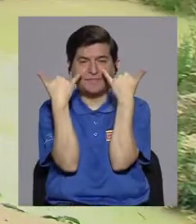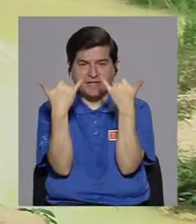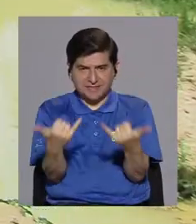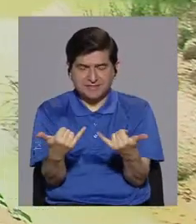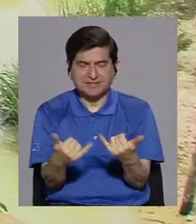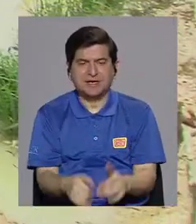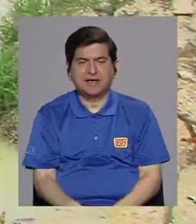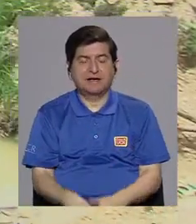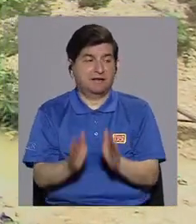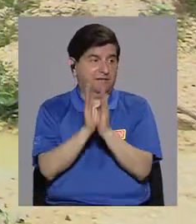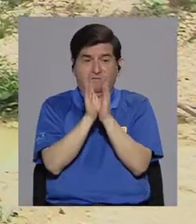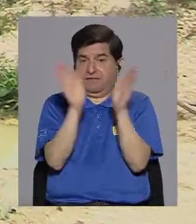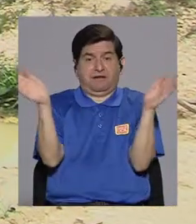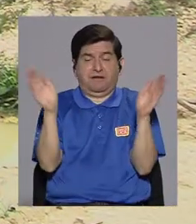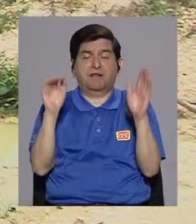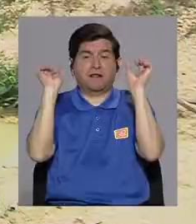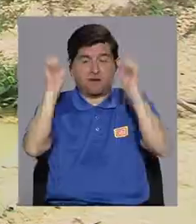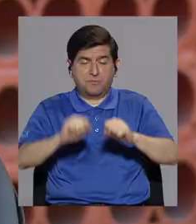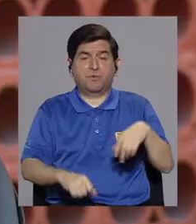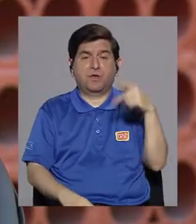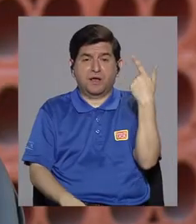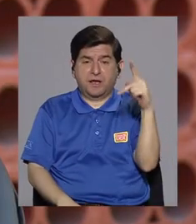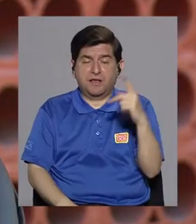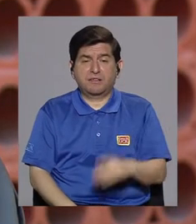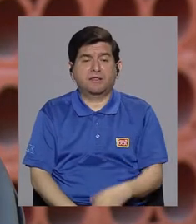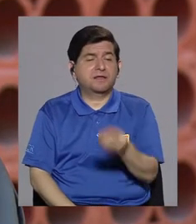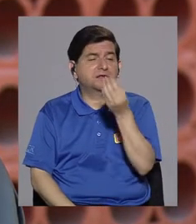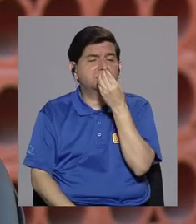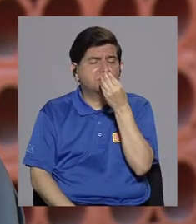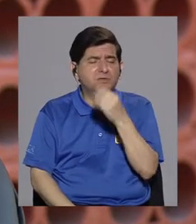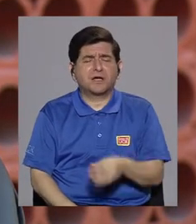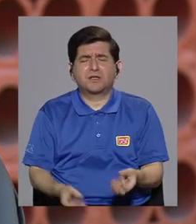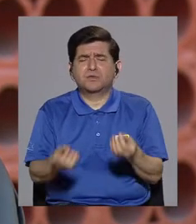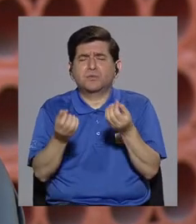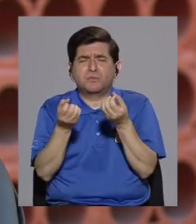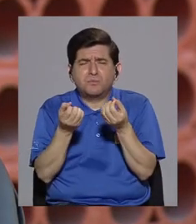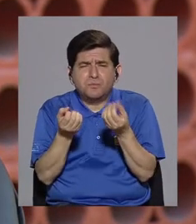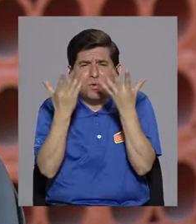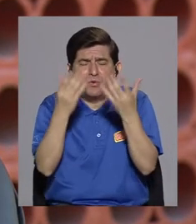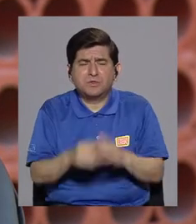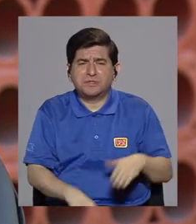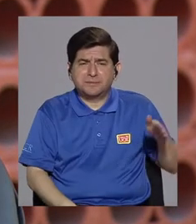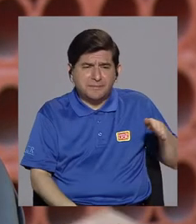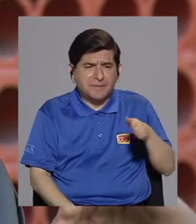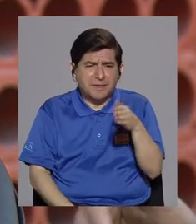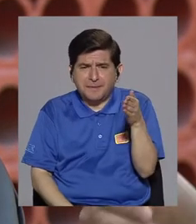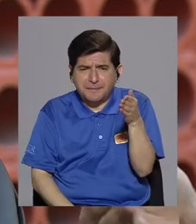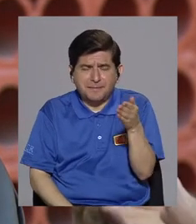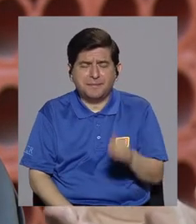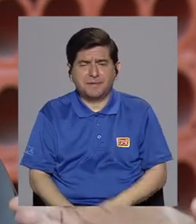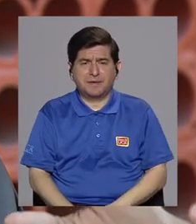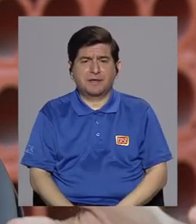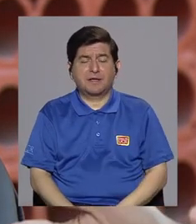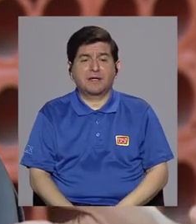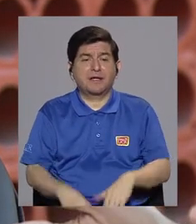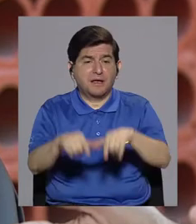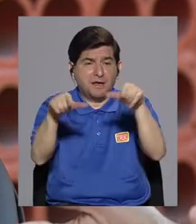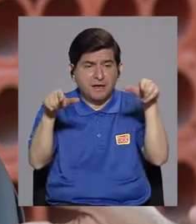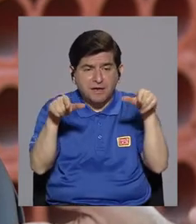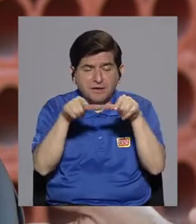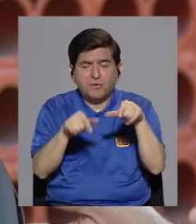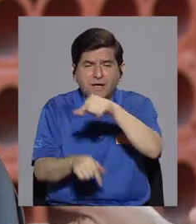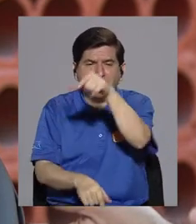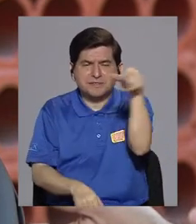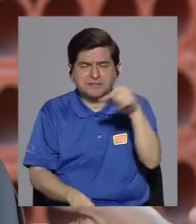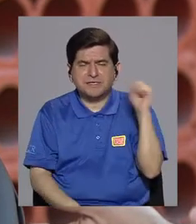de público general que se pueden exponer cuando las dietas son muy ricas en pescados, en cuencas que están